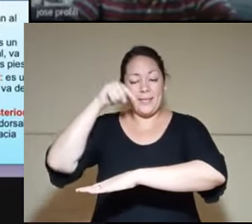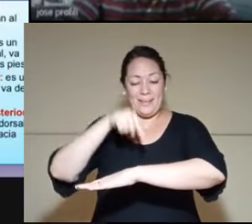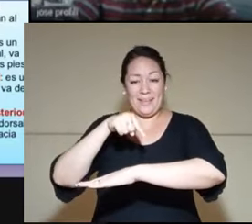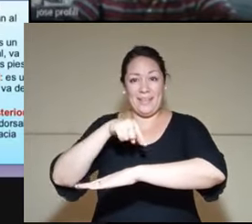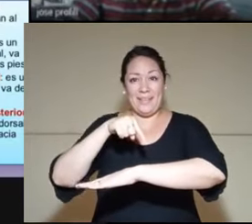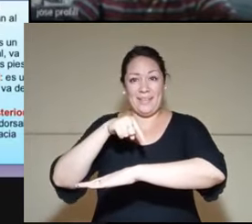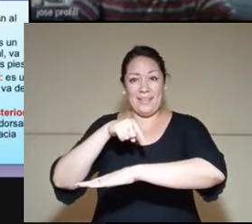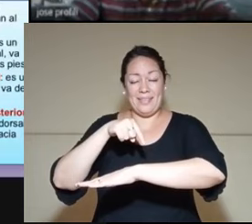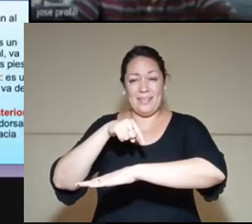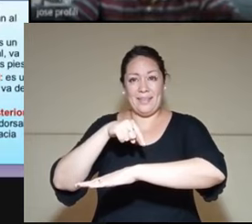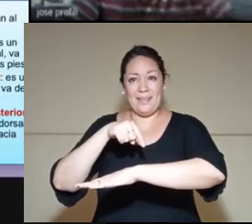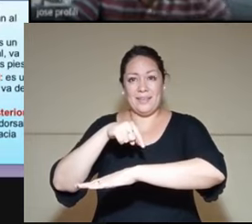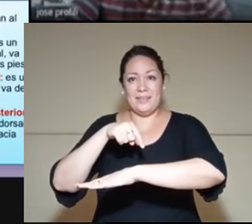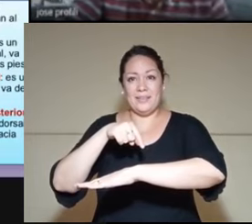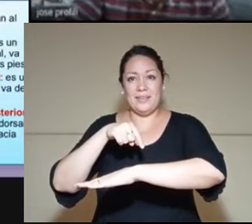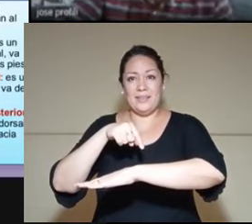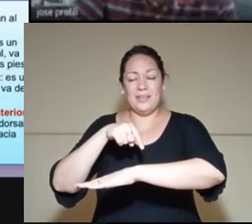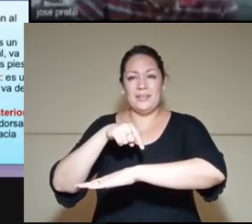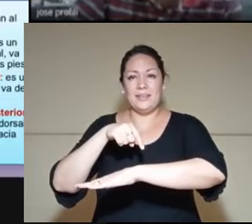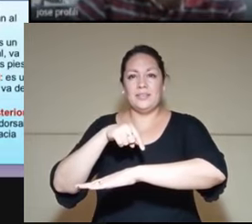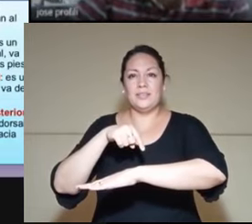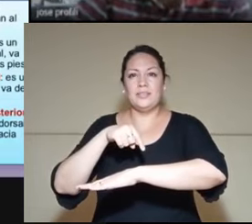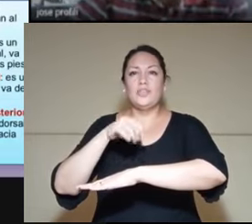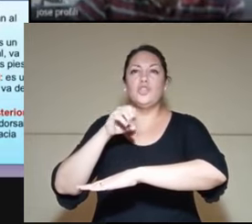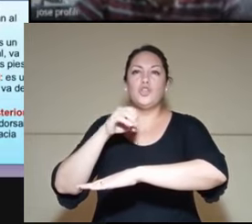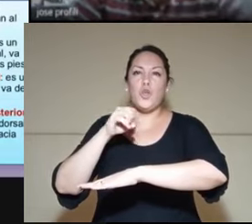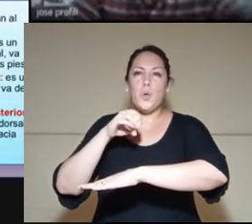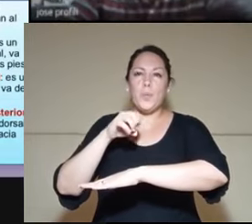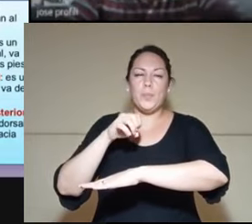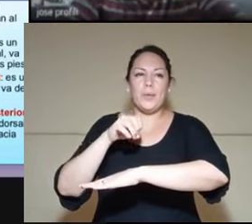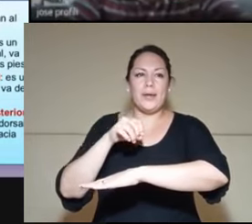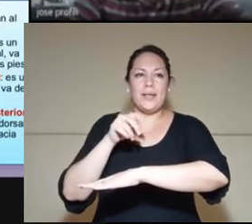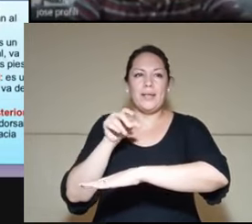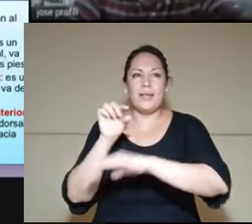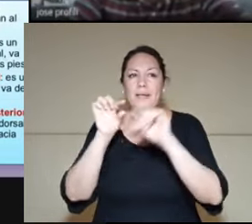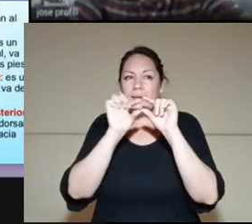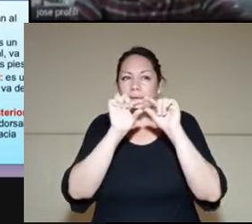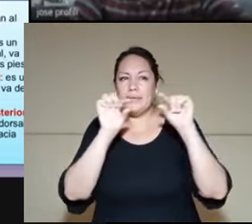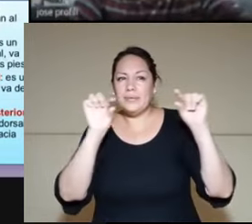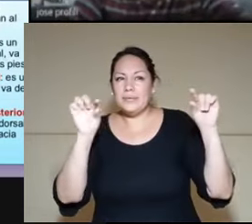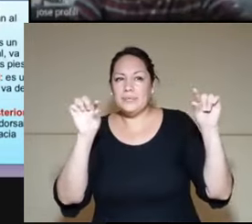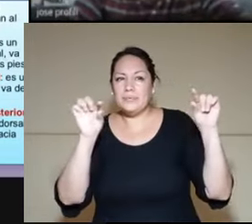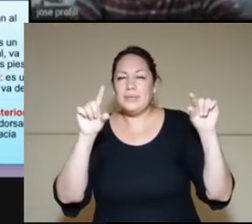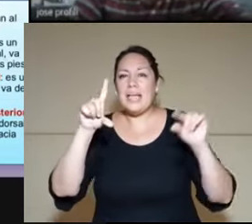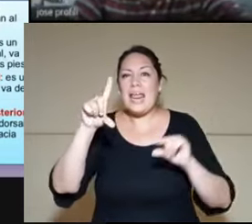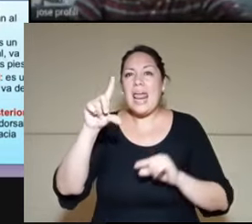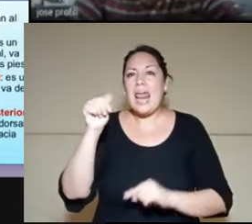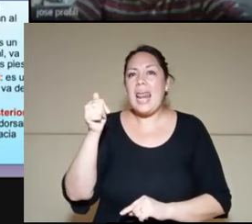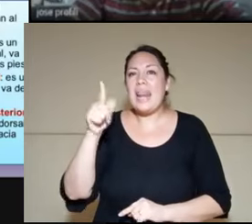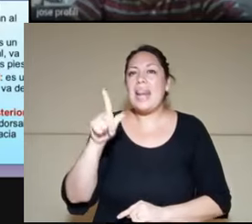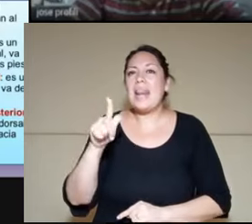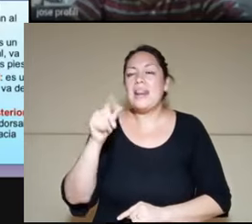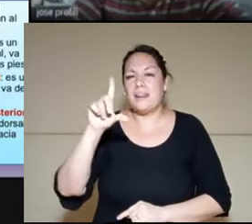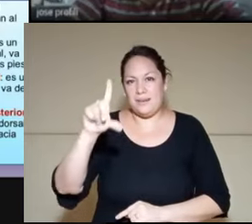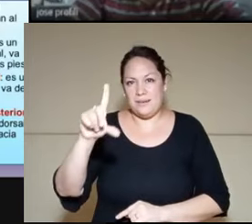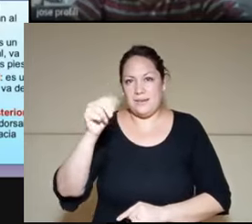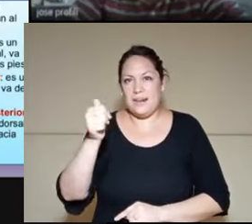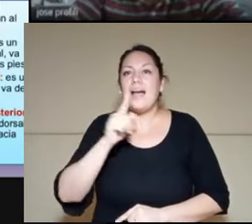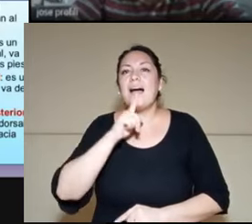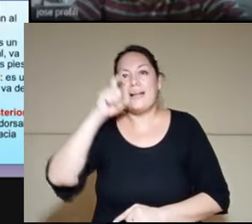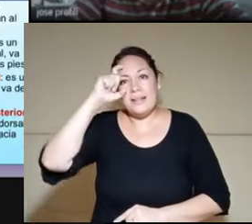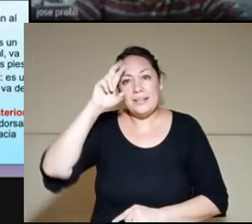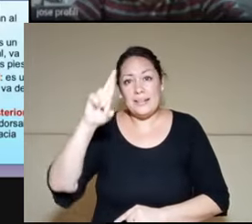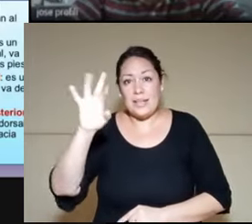horizontal, también lo puedo considerar como este eje que ustedes tienen acá, ¿sí? El